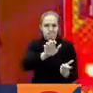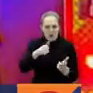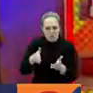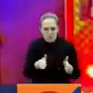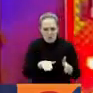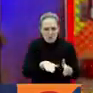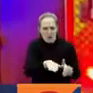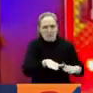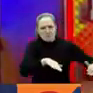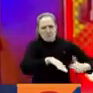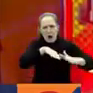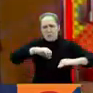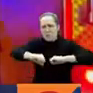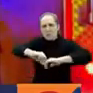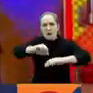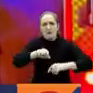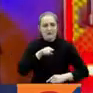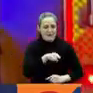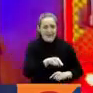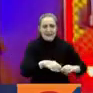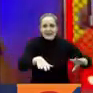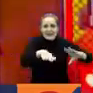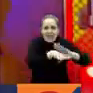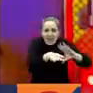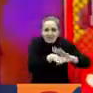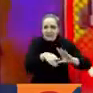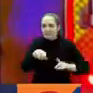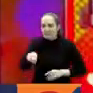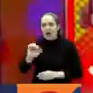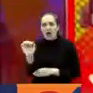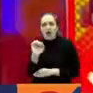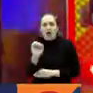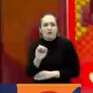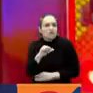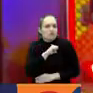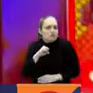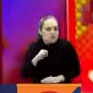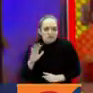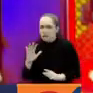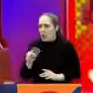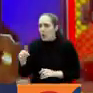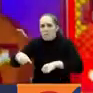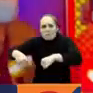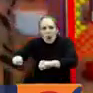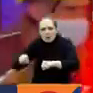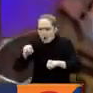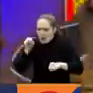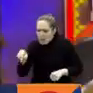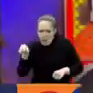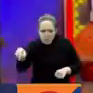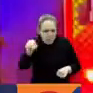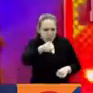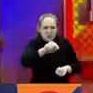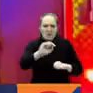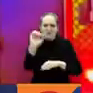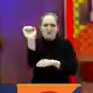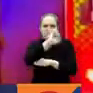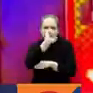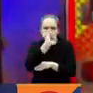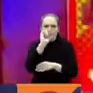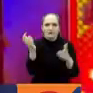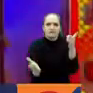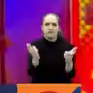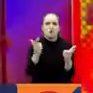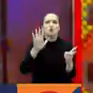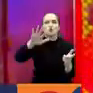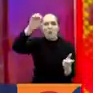Contando taxis particulares, motocicletas y un vehículo